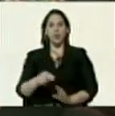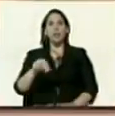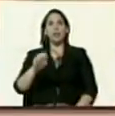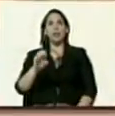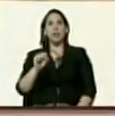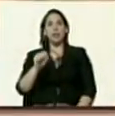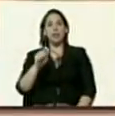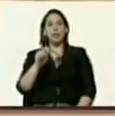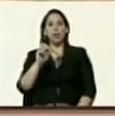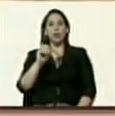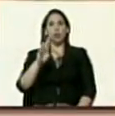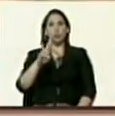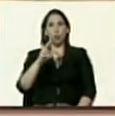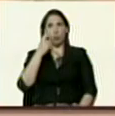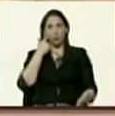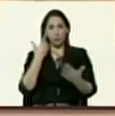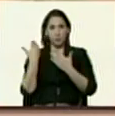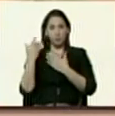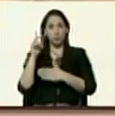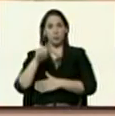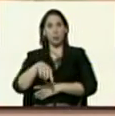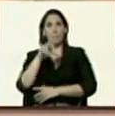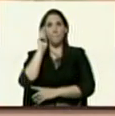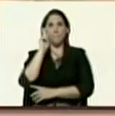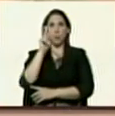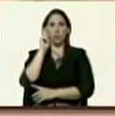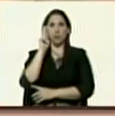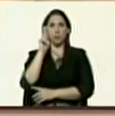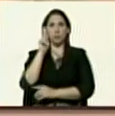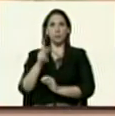Reverol, profesor